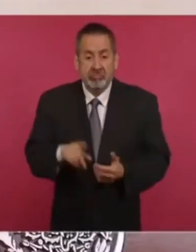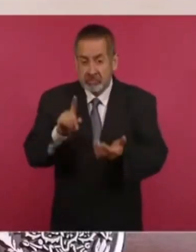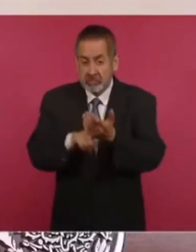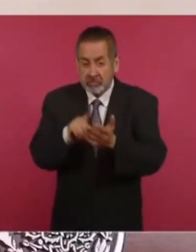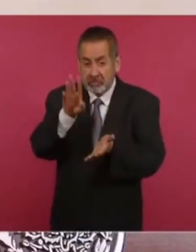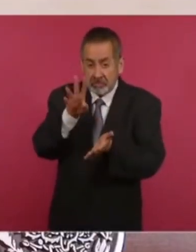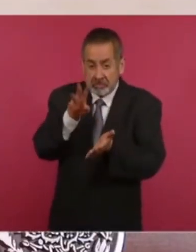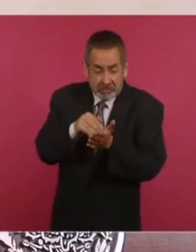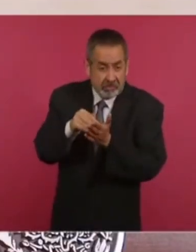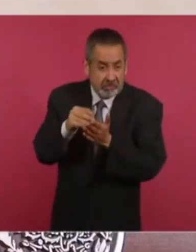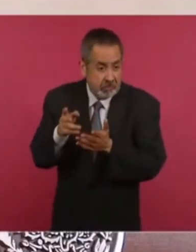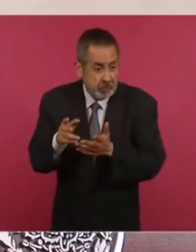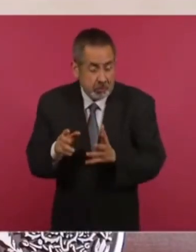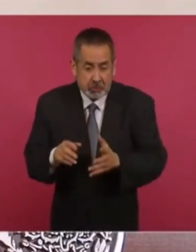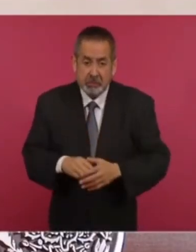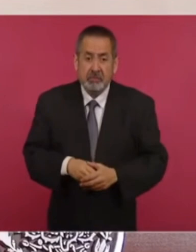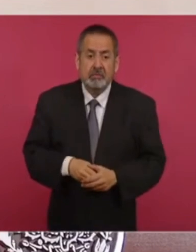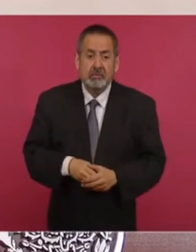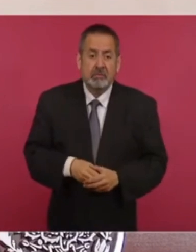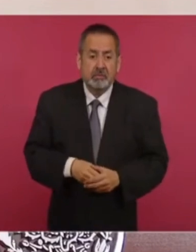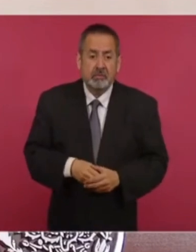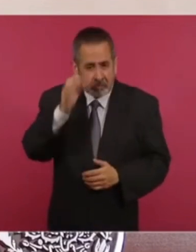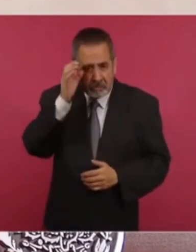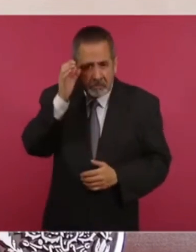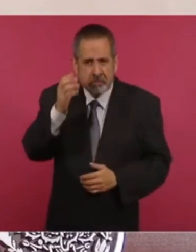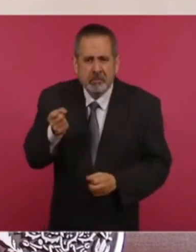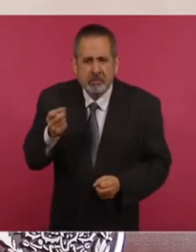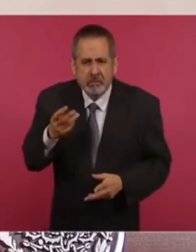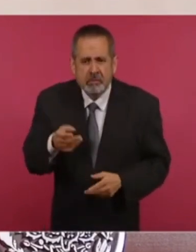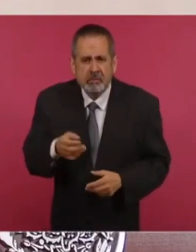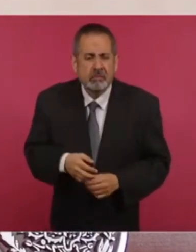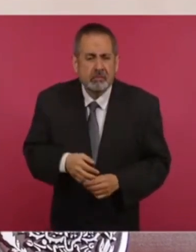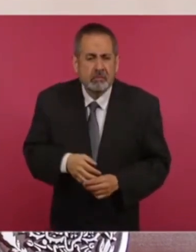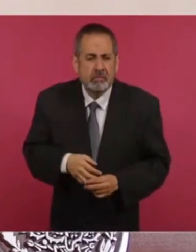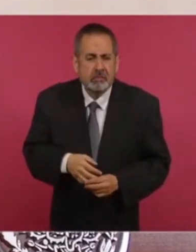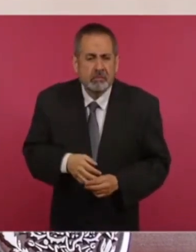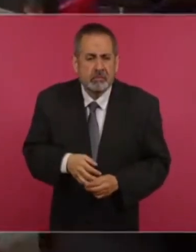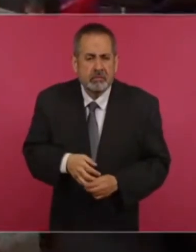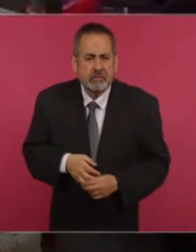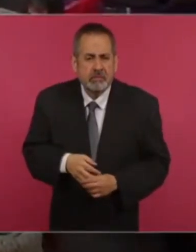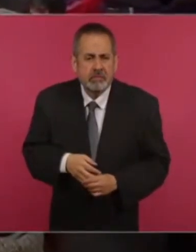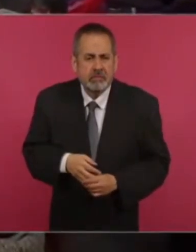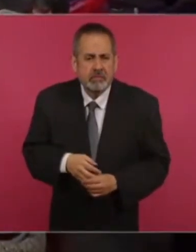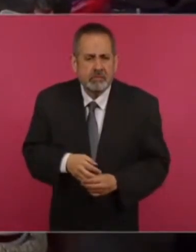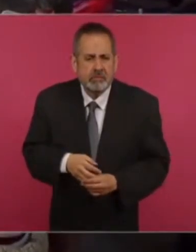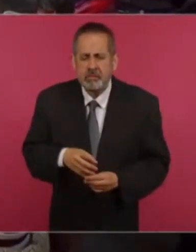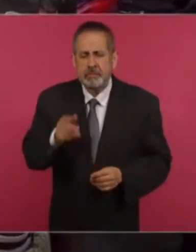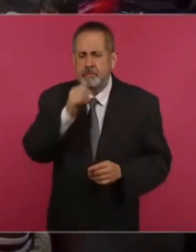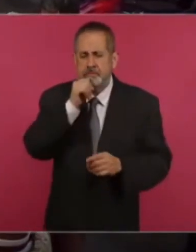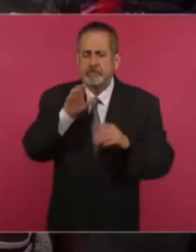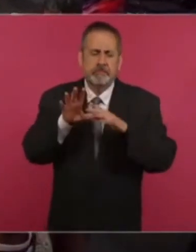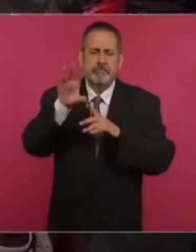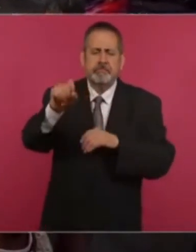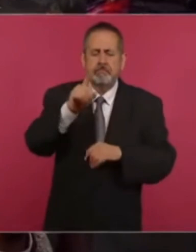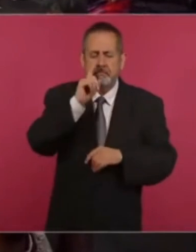1.400 la India. Ya superó a China. ¿Y China? No, todavía no